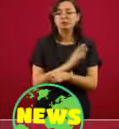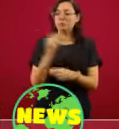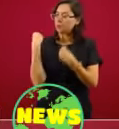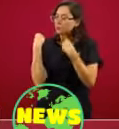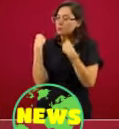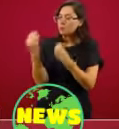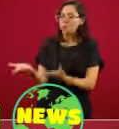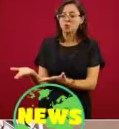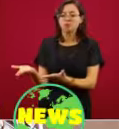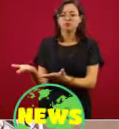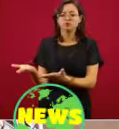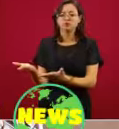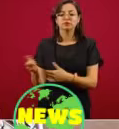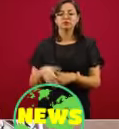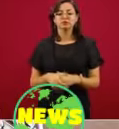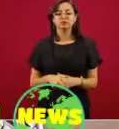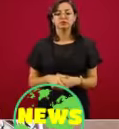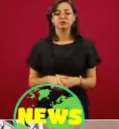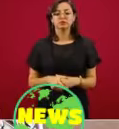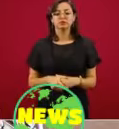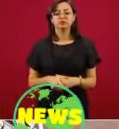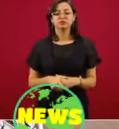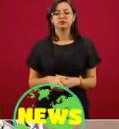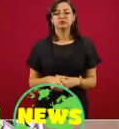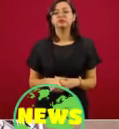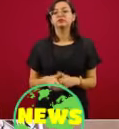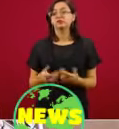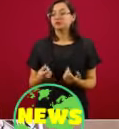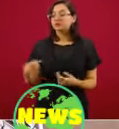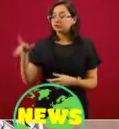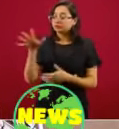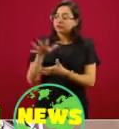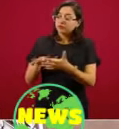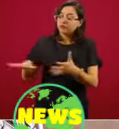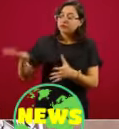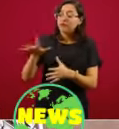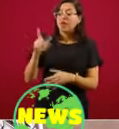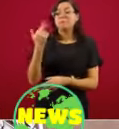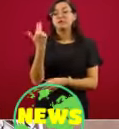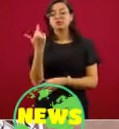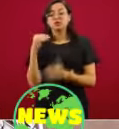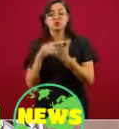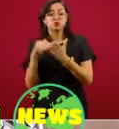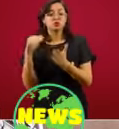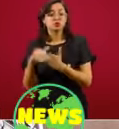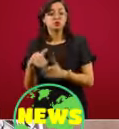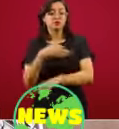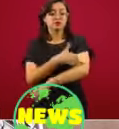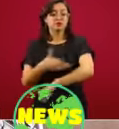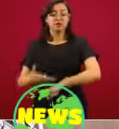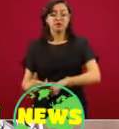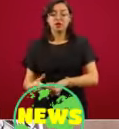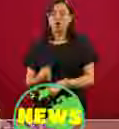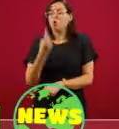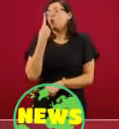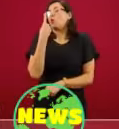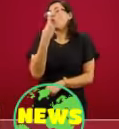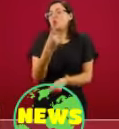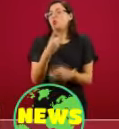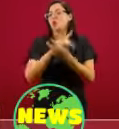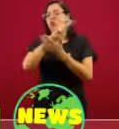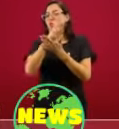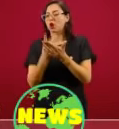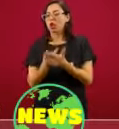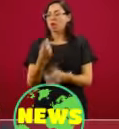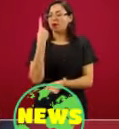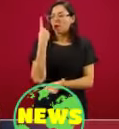a estos 25 millones de familias, cuando menos un beneficio, pero al